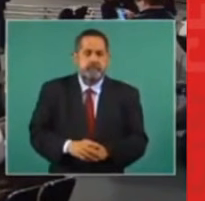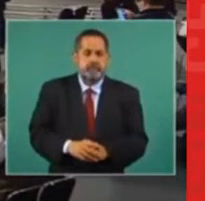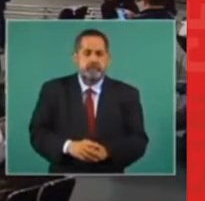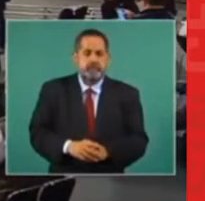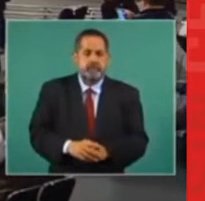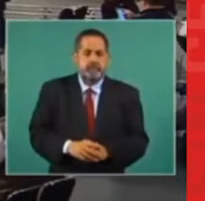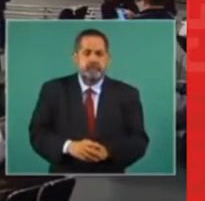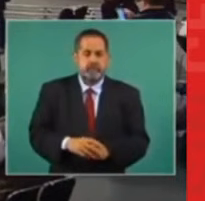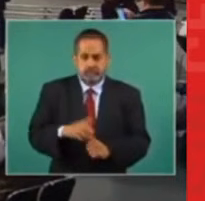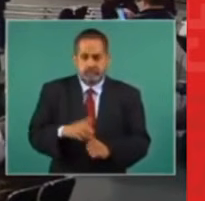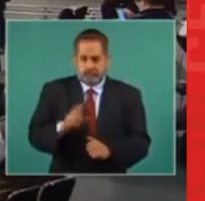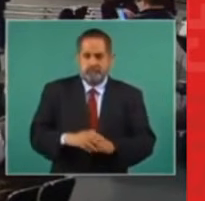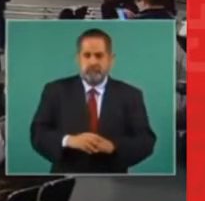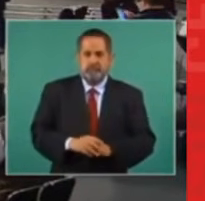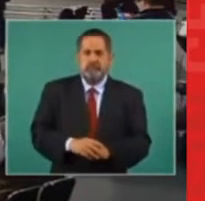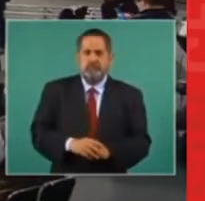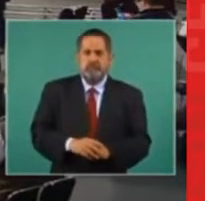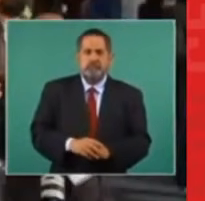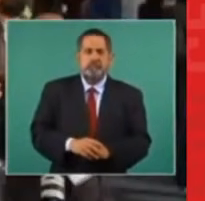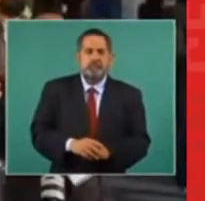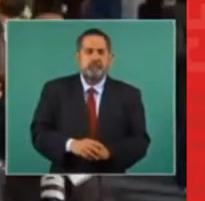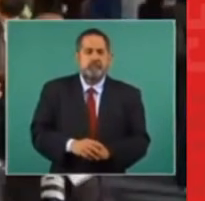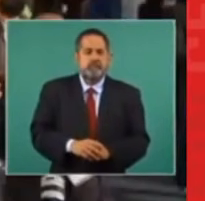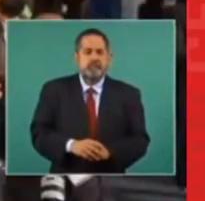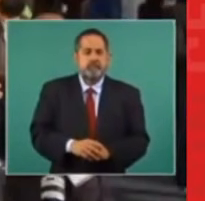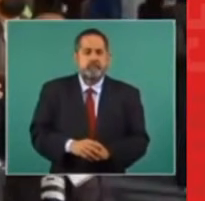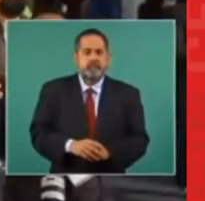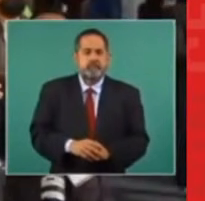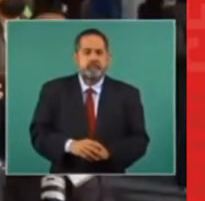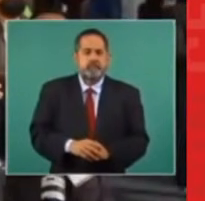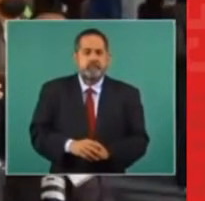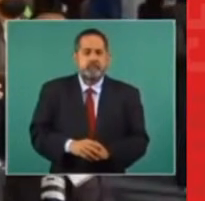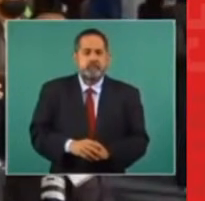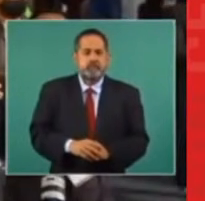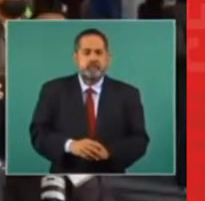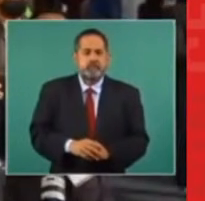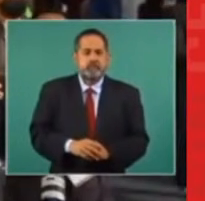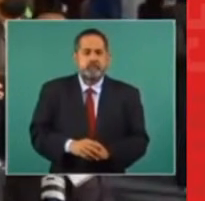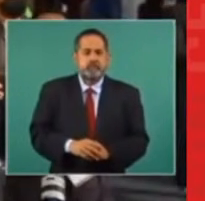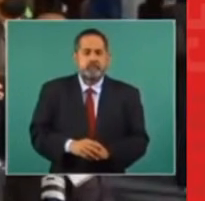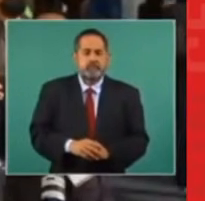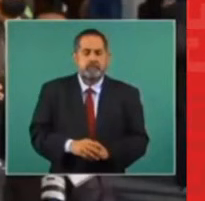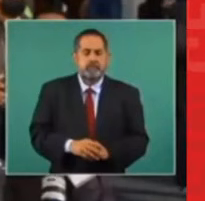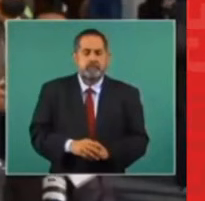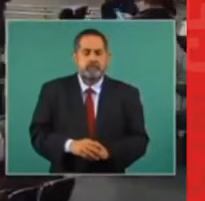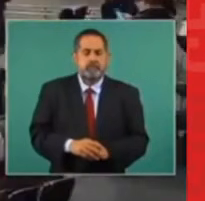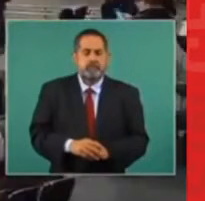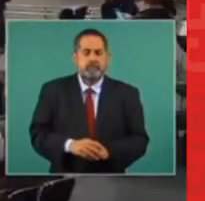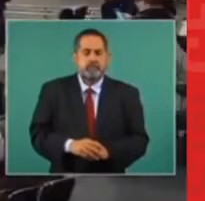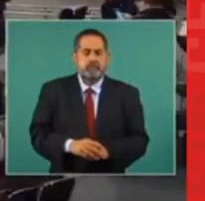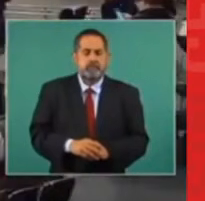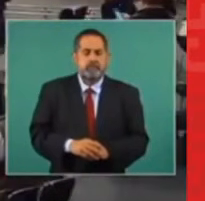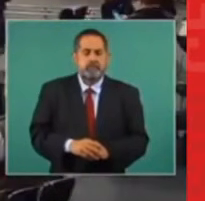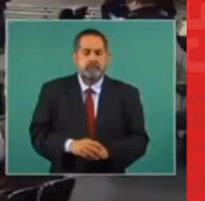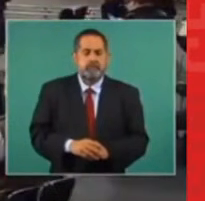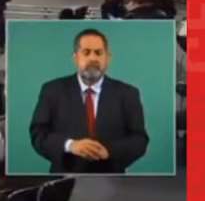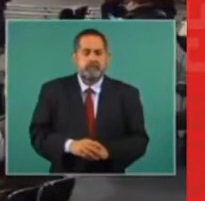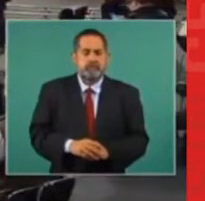que Jorge Ramos necesita clases de estadística básica porque no tiene las herramientas para